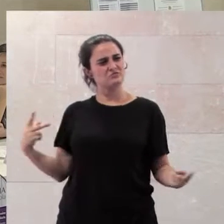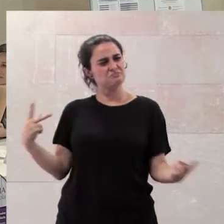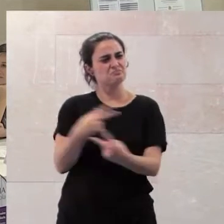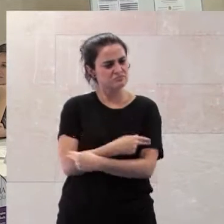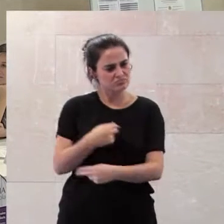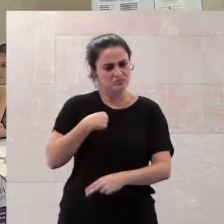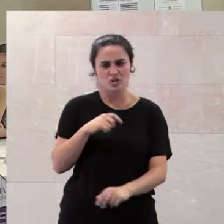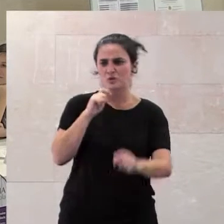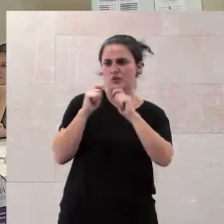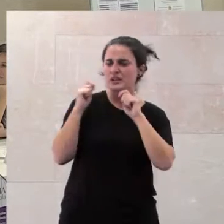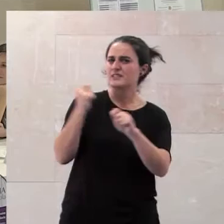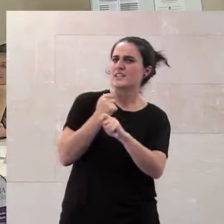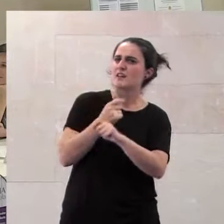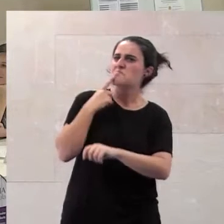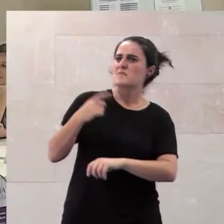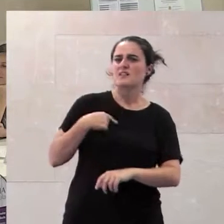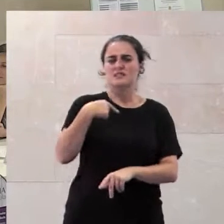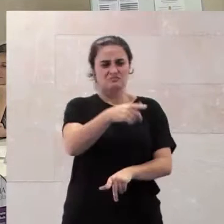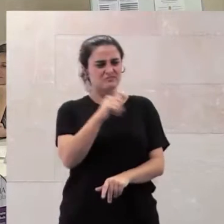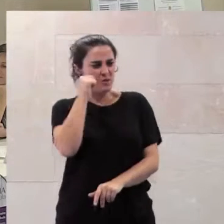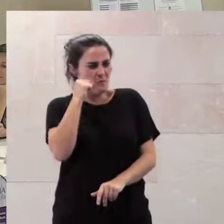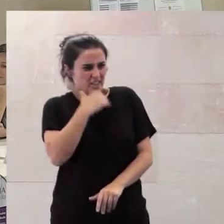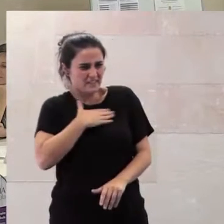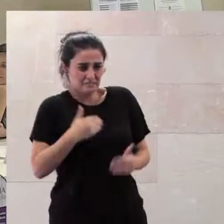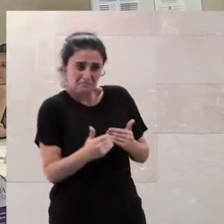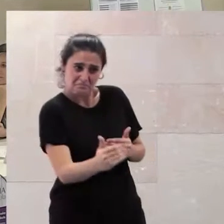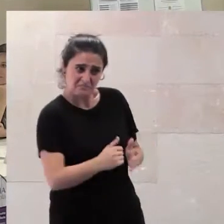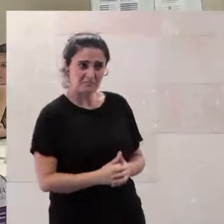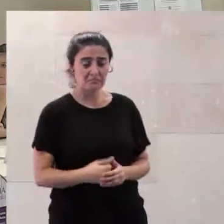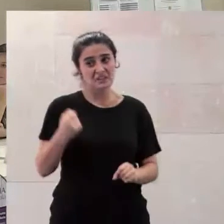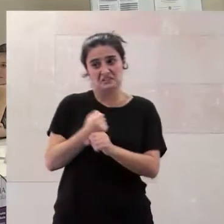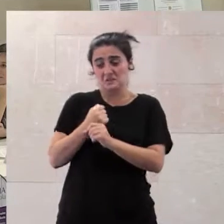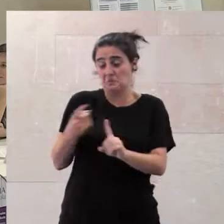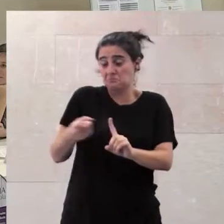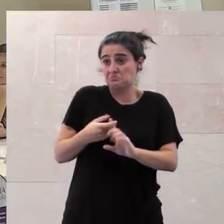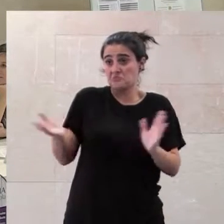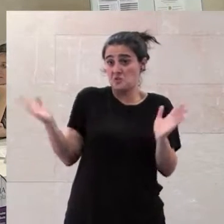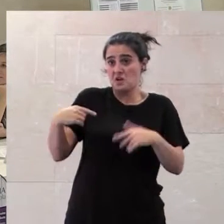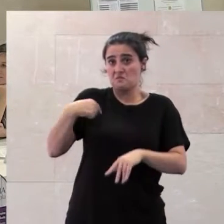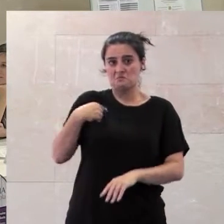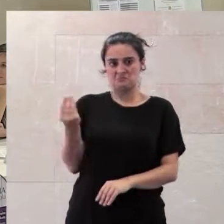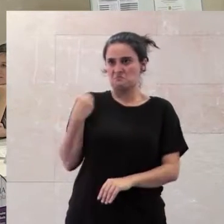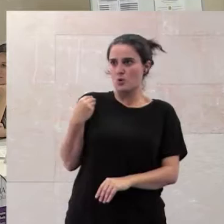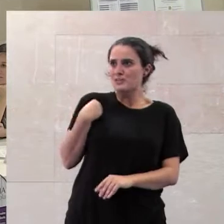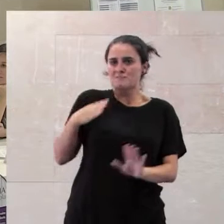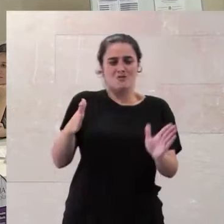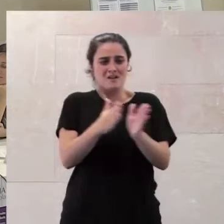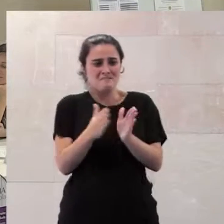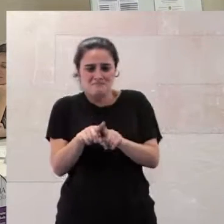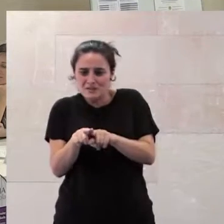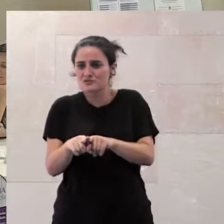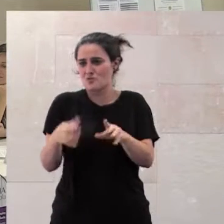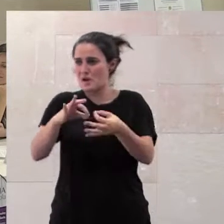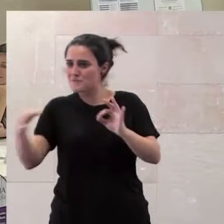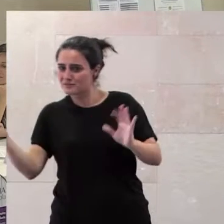entrevista de trabajo y me preguntan si tengo intención de quedarme embarazada, no encuentro trabajo, me hacen unas preguntas que a mis hermanos o a mis amigos no les hacen,